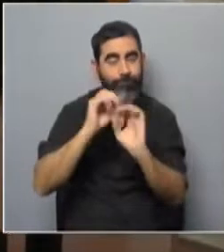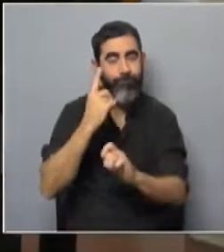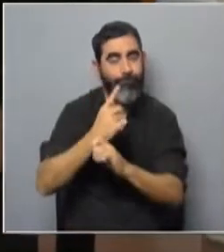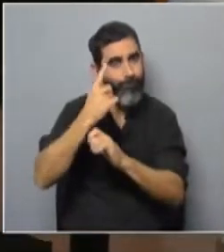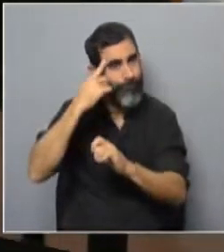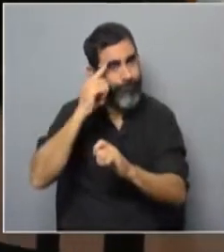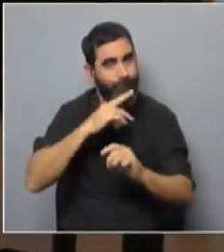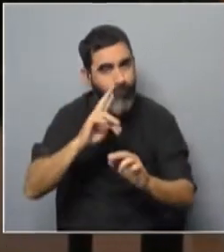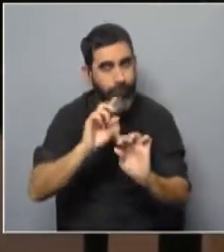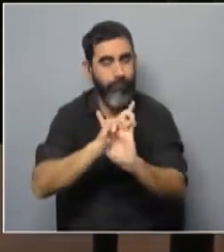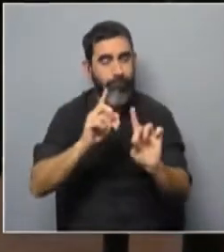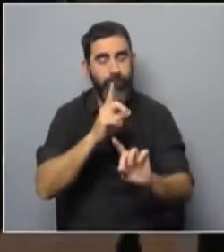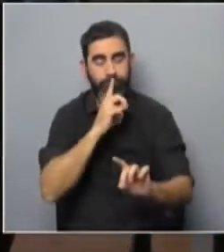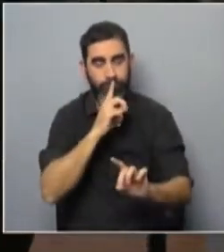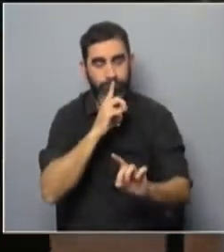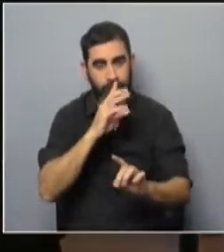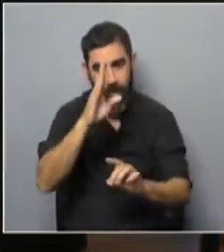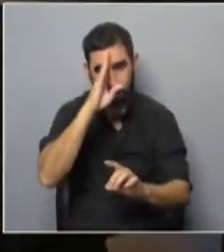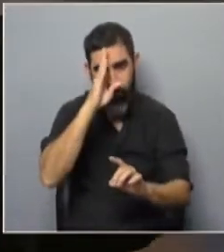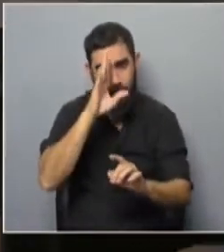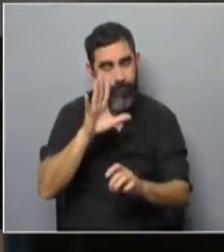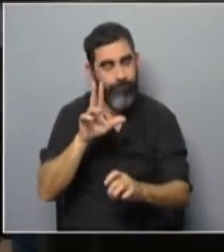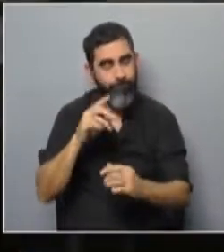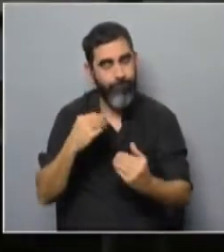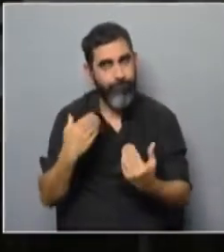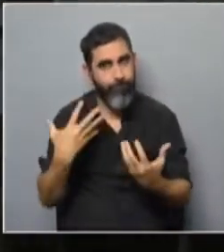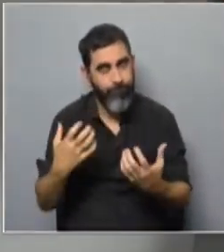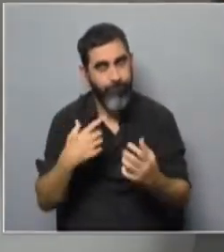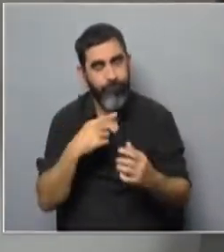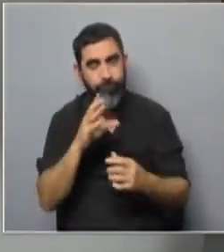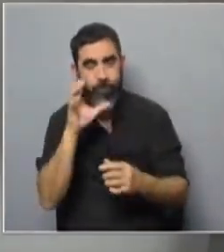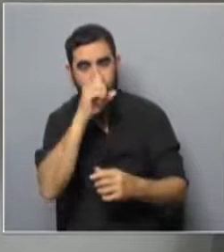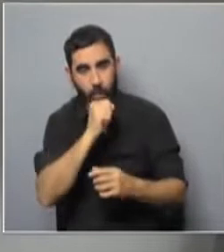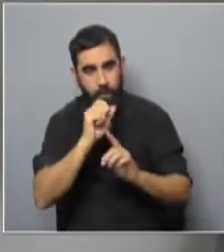que se nos viene a la cabeza, o cuando necesitamos resistir tentaciones.